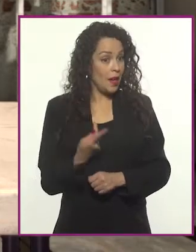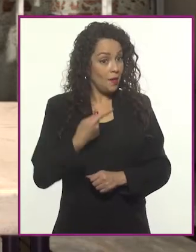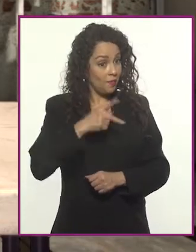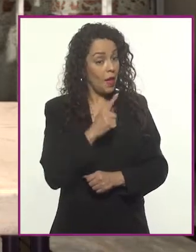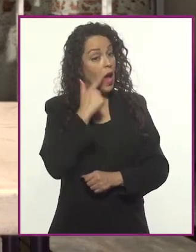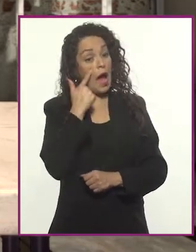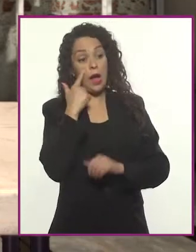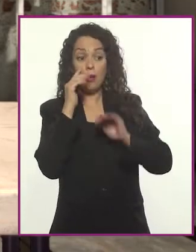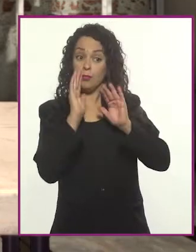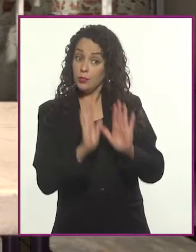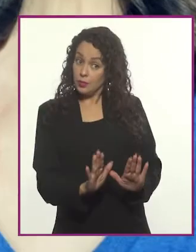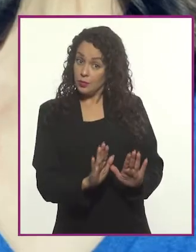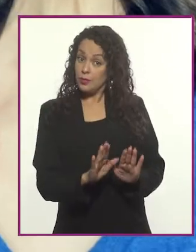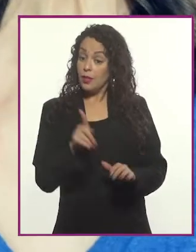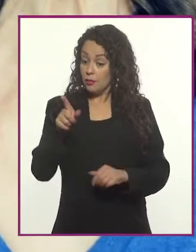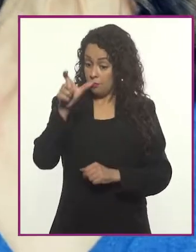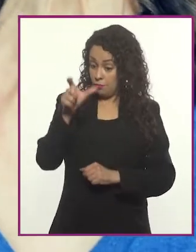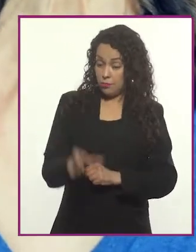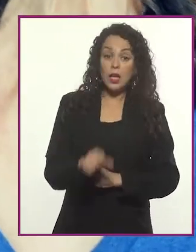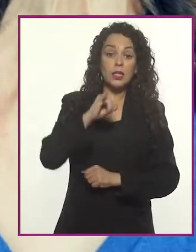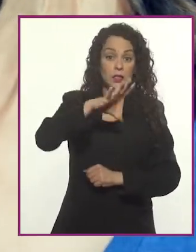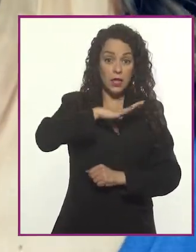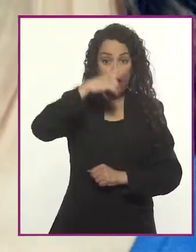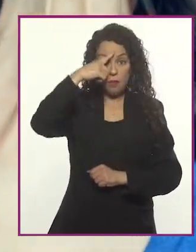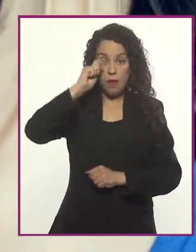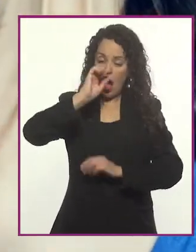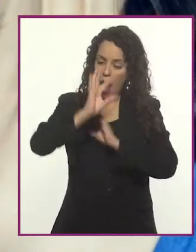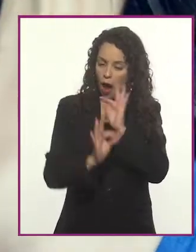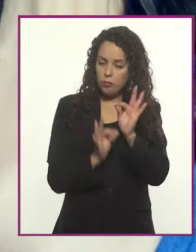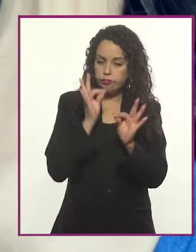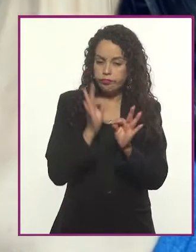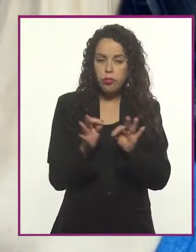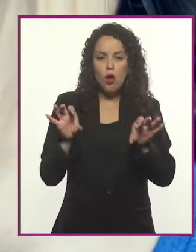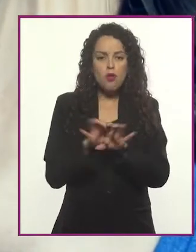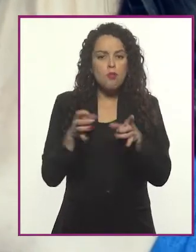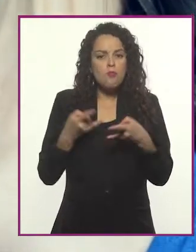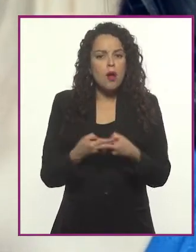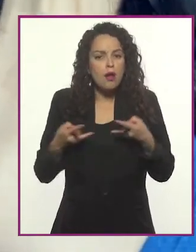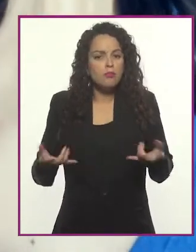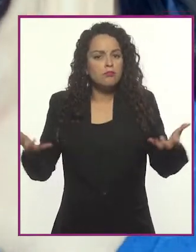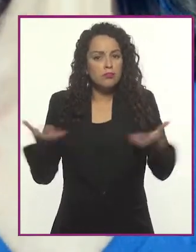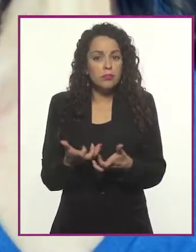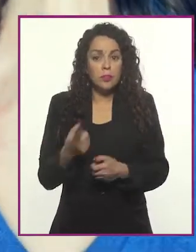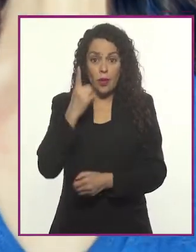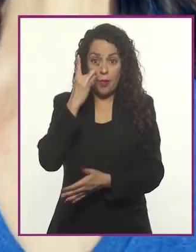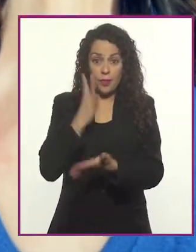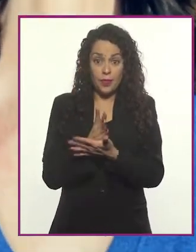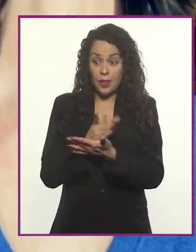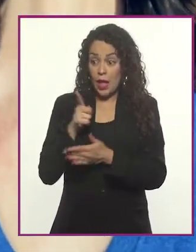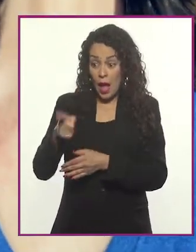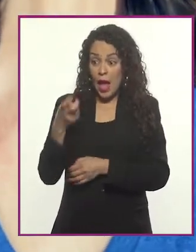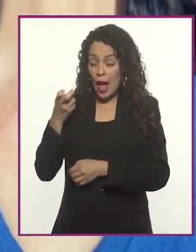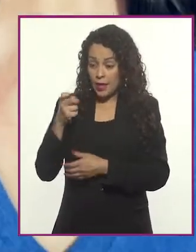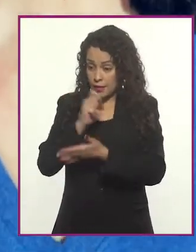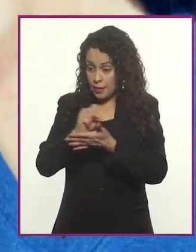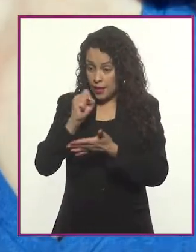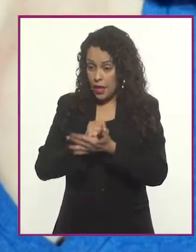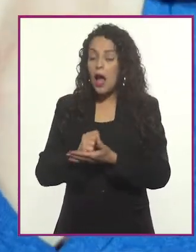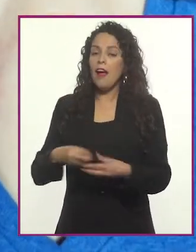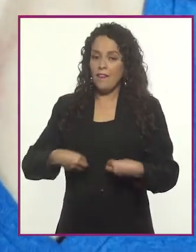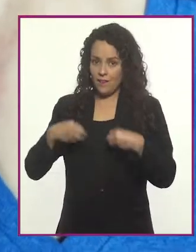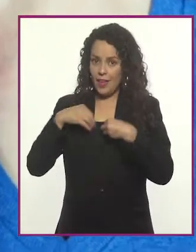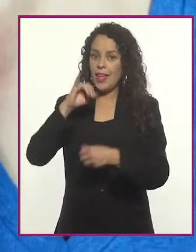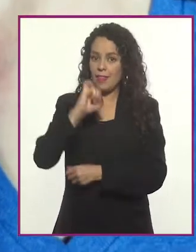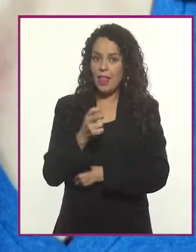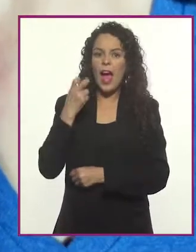Pero ojo, los personajes existen para cumplir una función en una historia y solo tienen vida dentro de la obra, de la que conoceremos